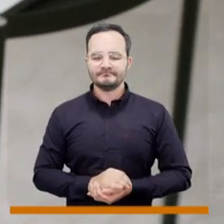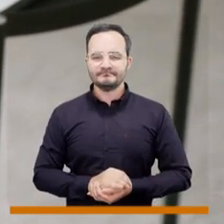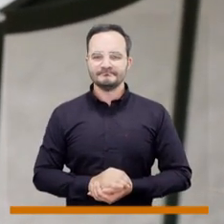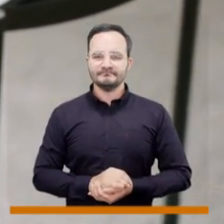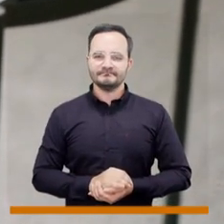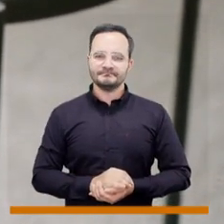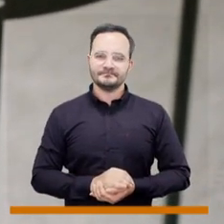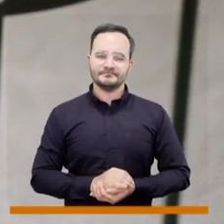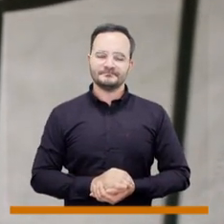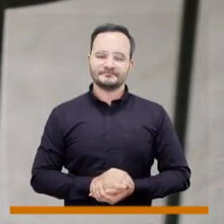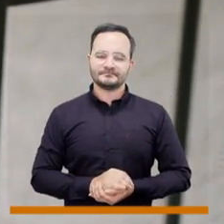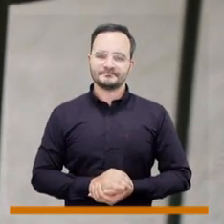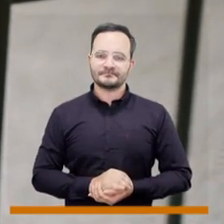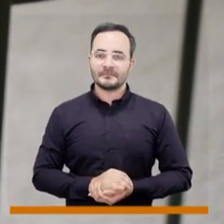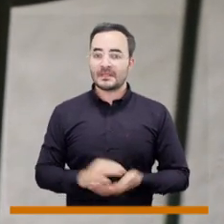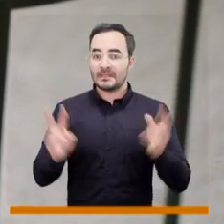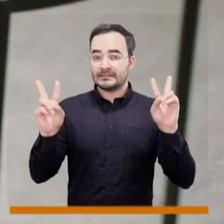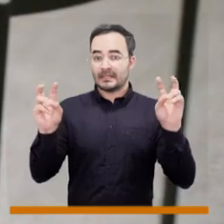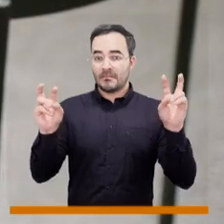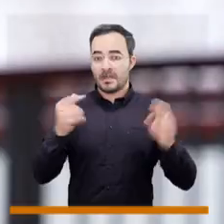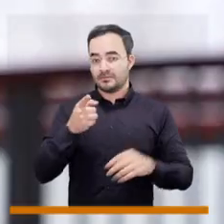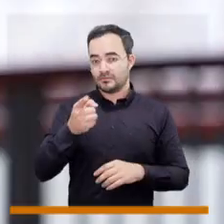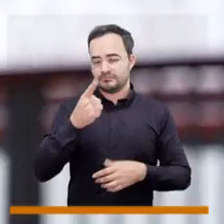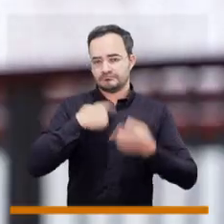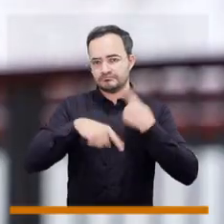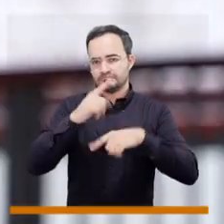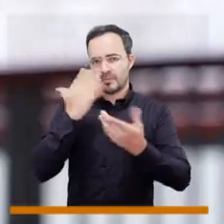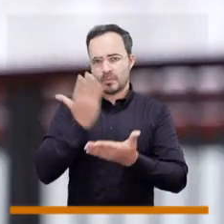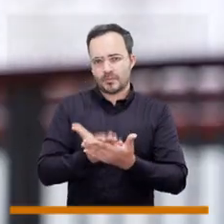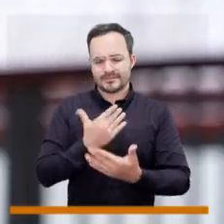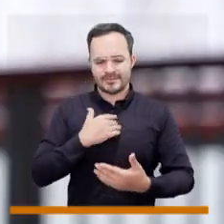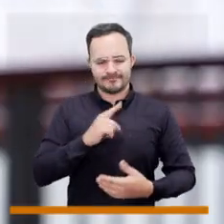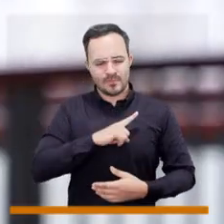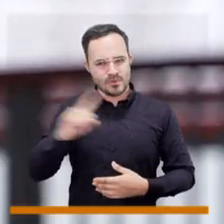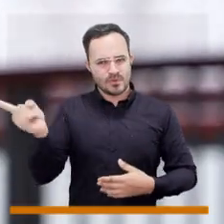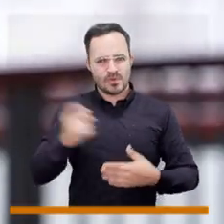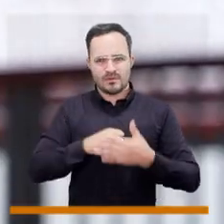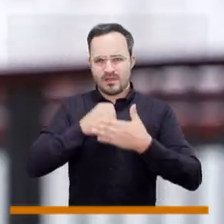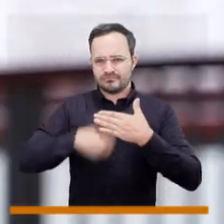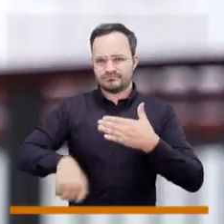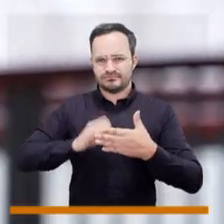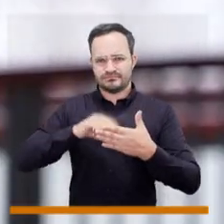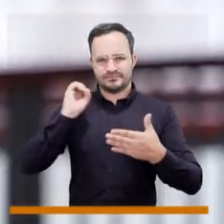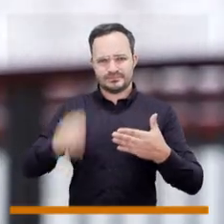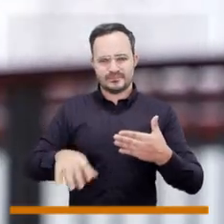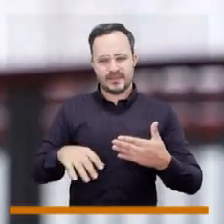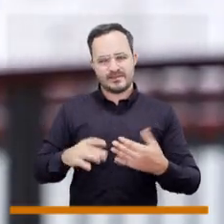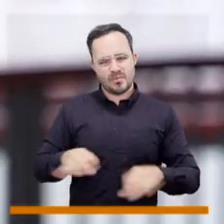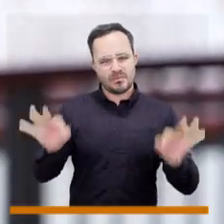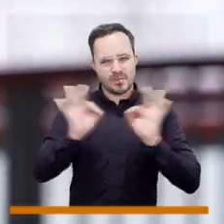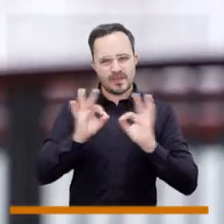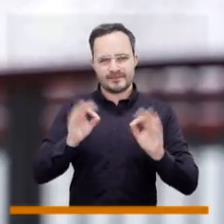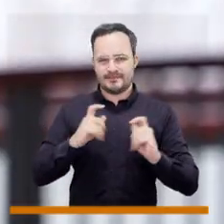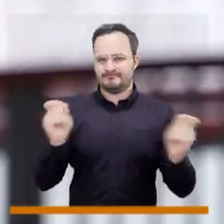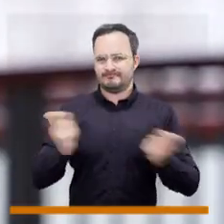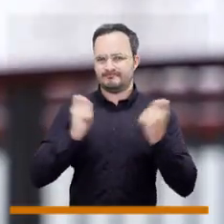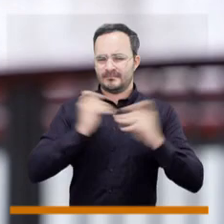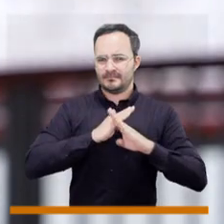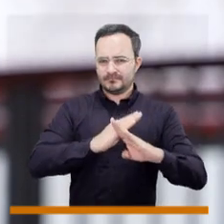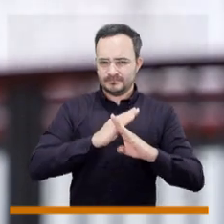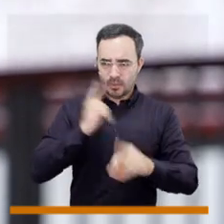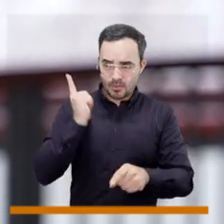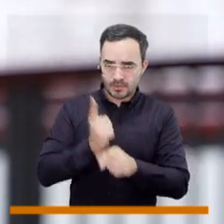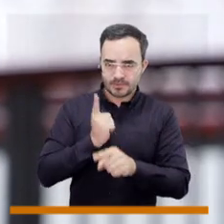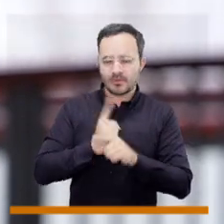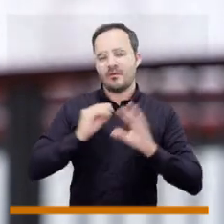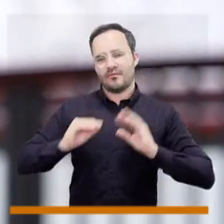si la respuesta o si la alternativa es un no al aborto, pues hay que trabajar de fondo en la prevención,